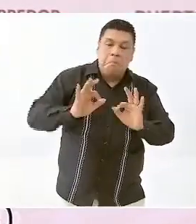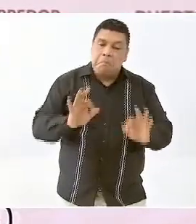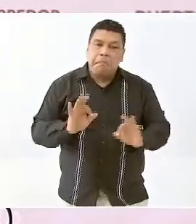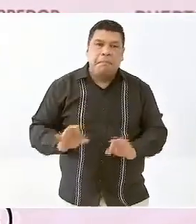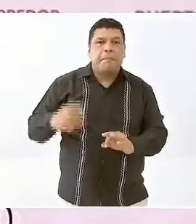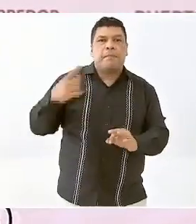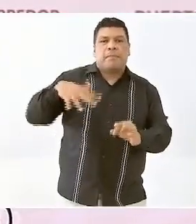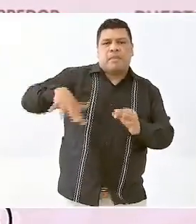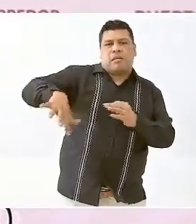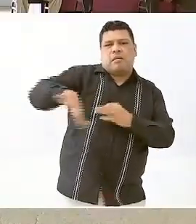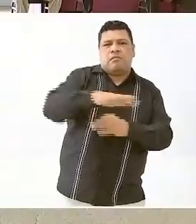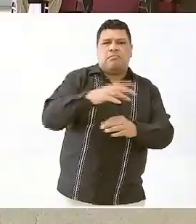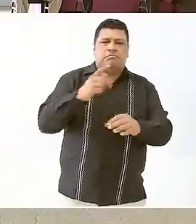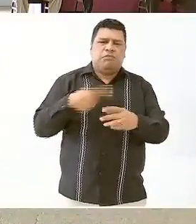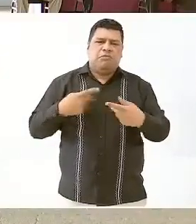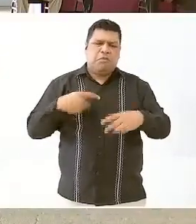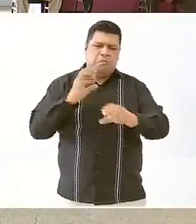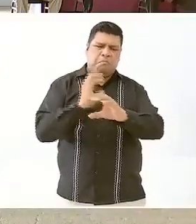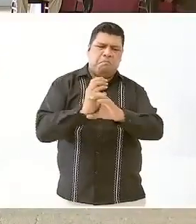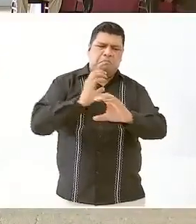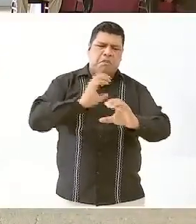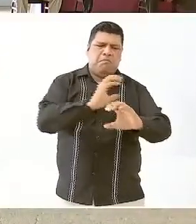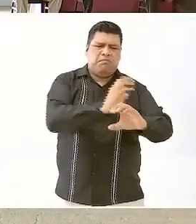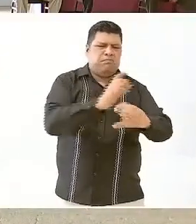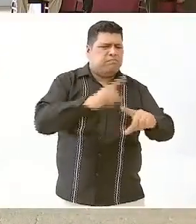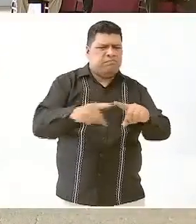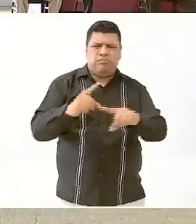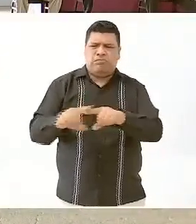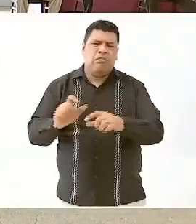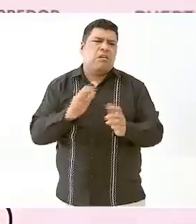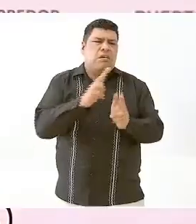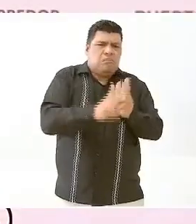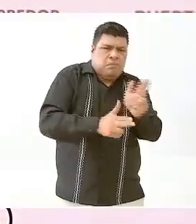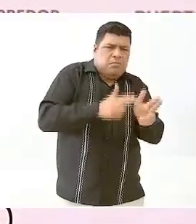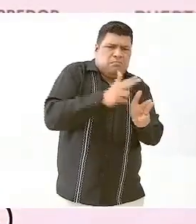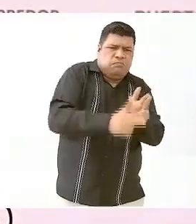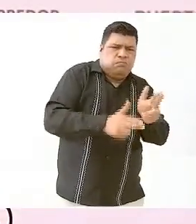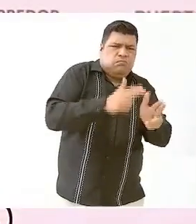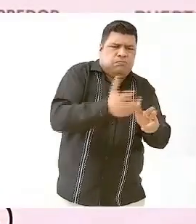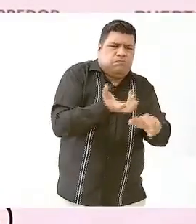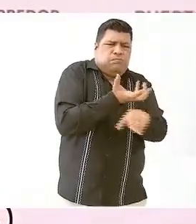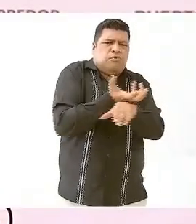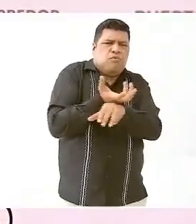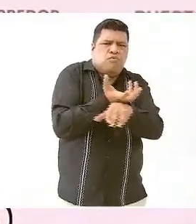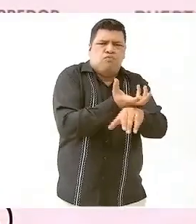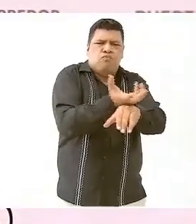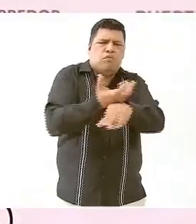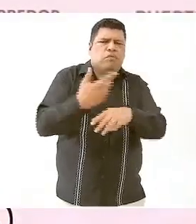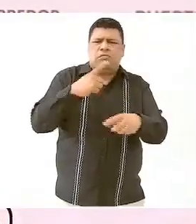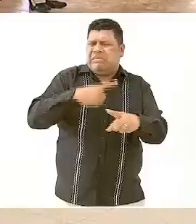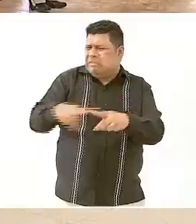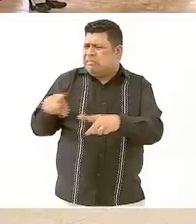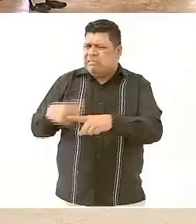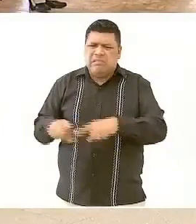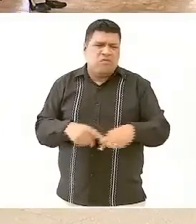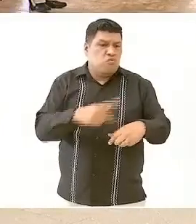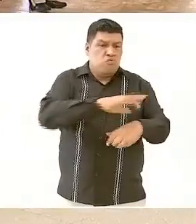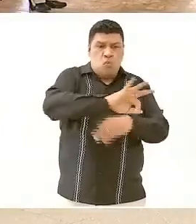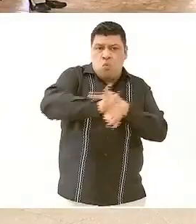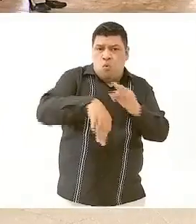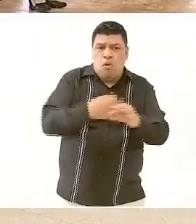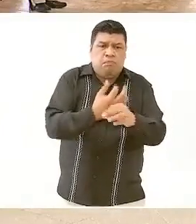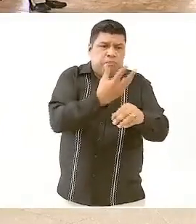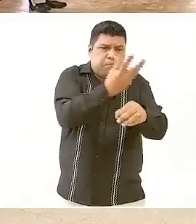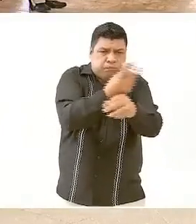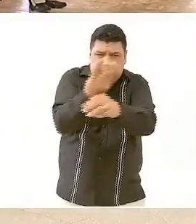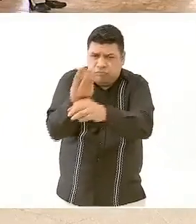espacios para contenedores, cuando se tenga el ferrocarril, cuando se tenga